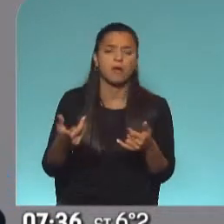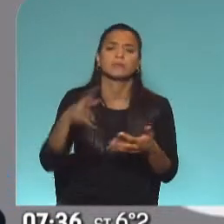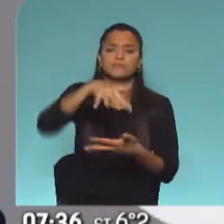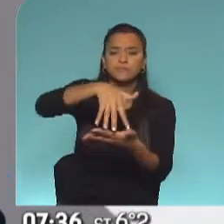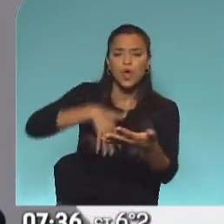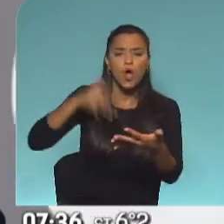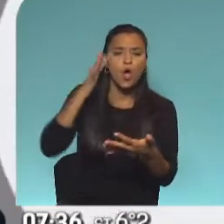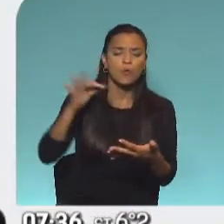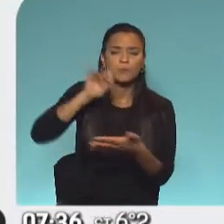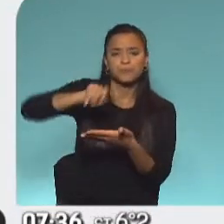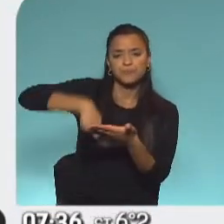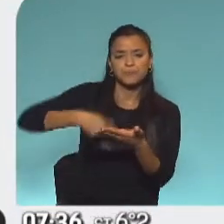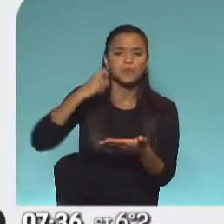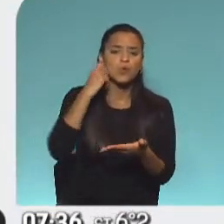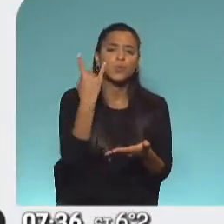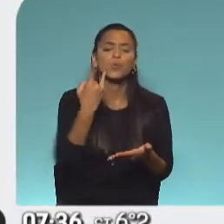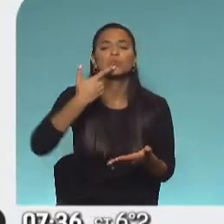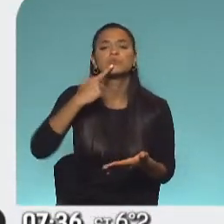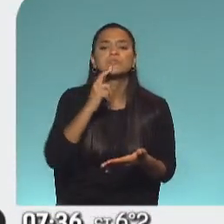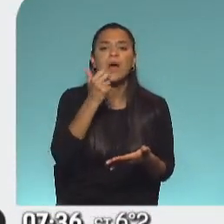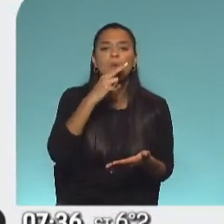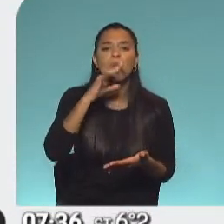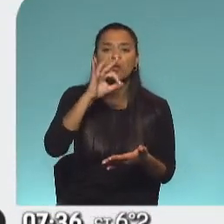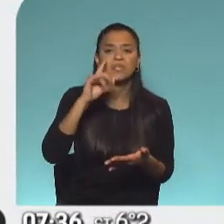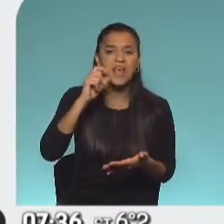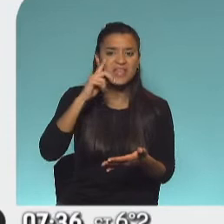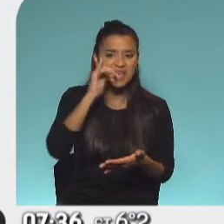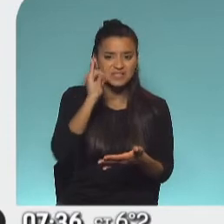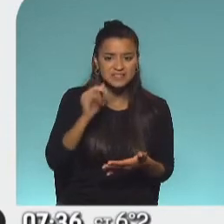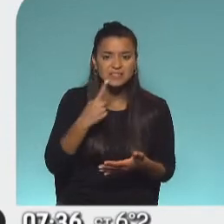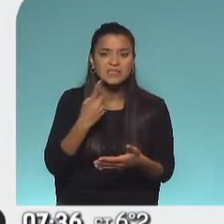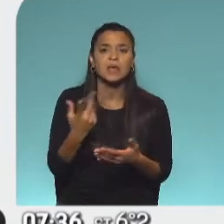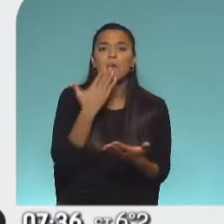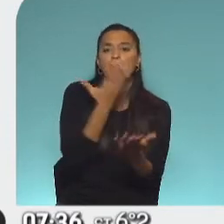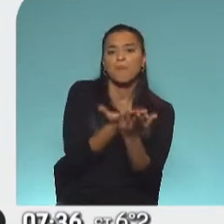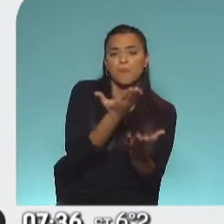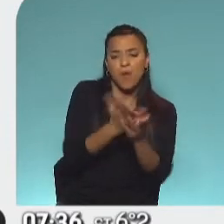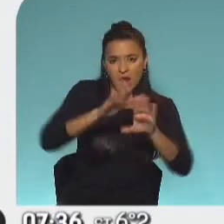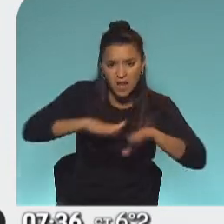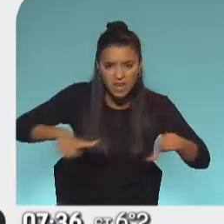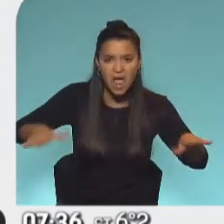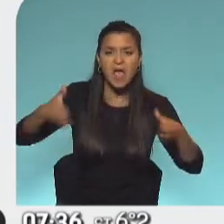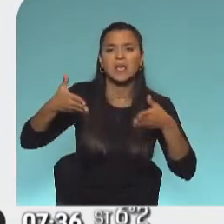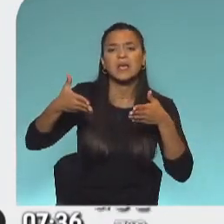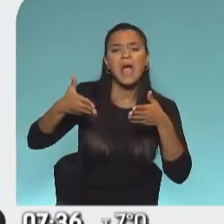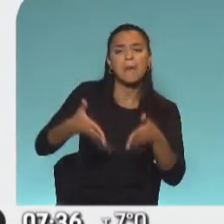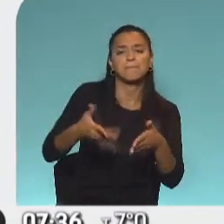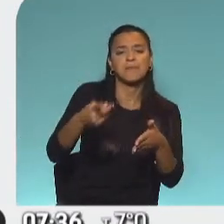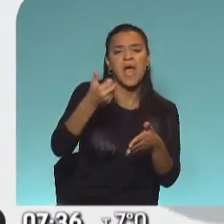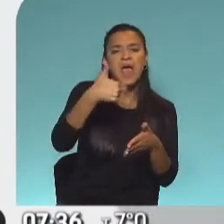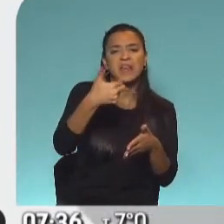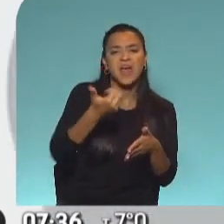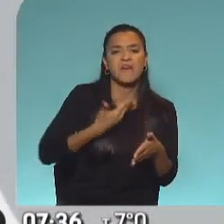opinión que firmó Gustavo Yáñez y cuyo título es «No les propongamos a los niños el camino de Ana